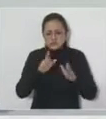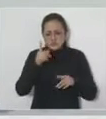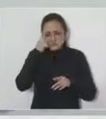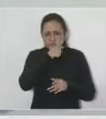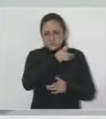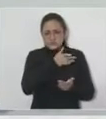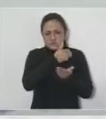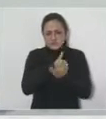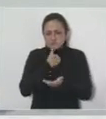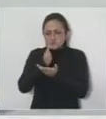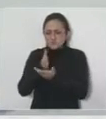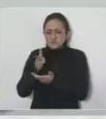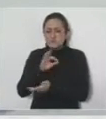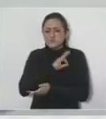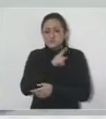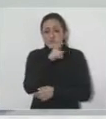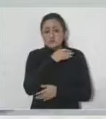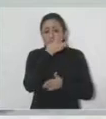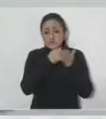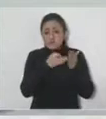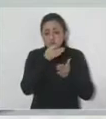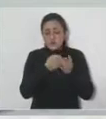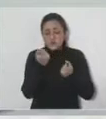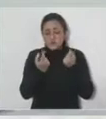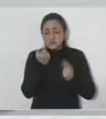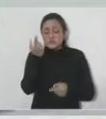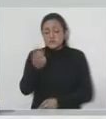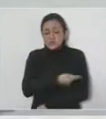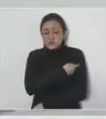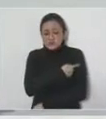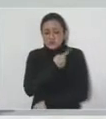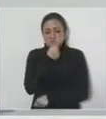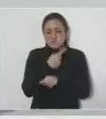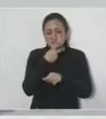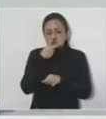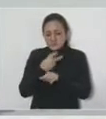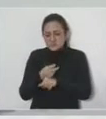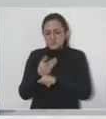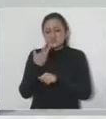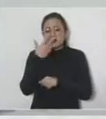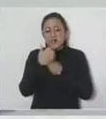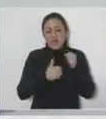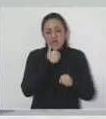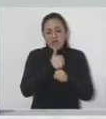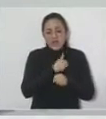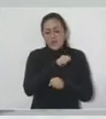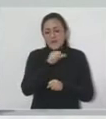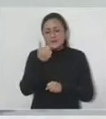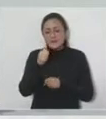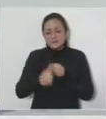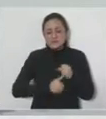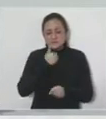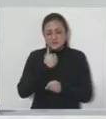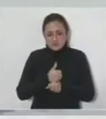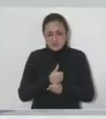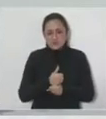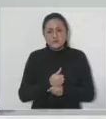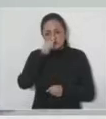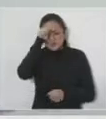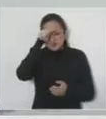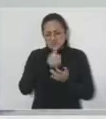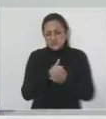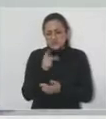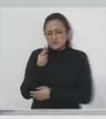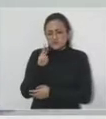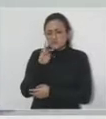para aplicar el biológico, primeras y segundas dosis de 5 años a 11 años, 11 meses, marca